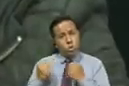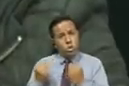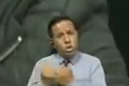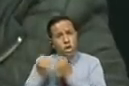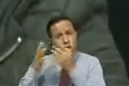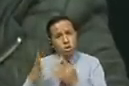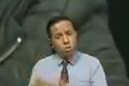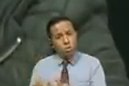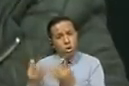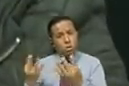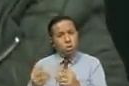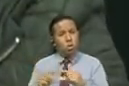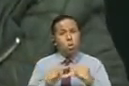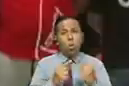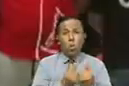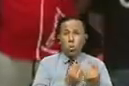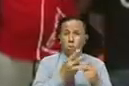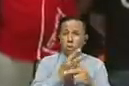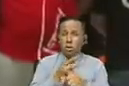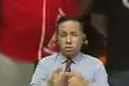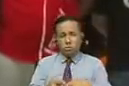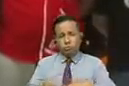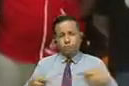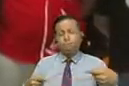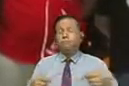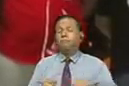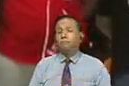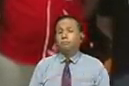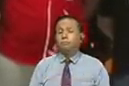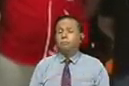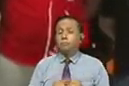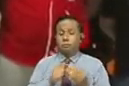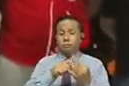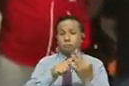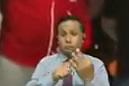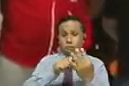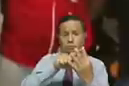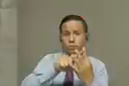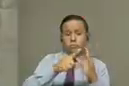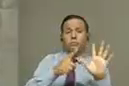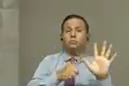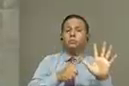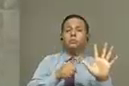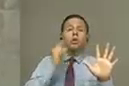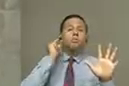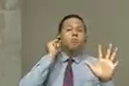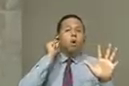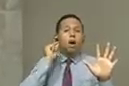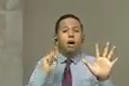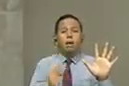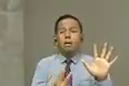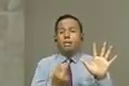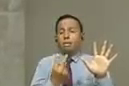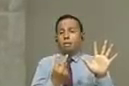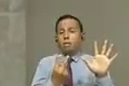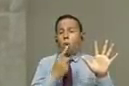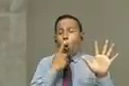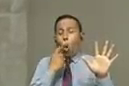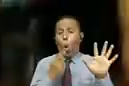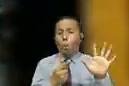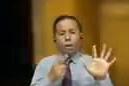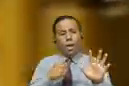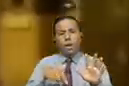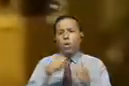de delincuencia organizada. Los otros 2 y la mujer venezolana no tenían antecedentes hasta el sol de